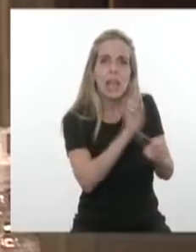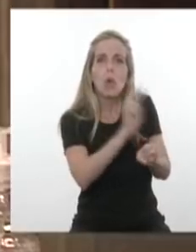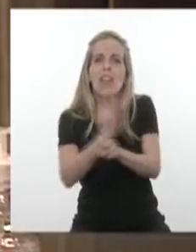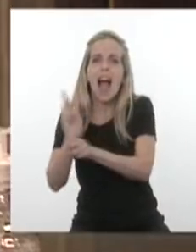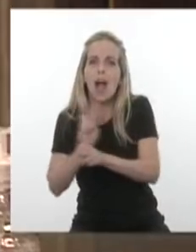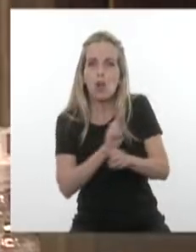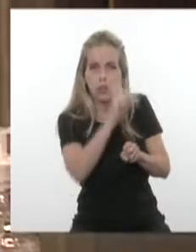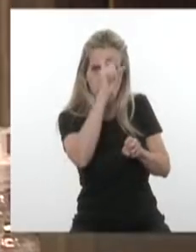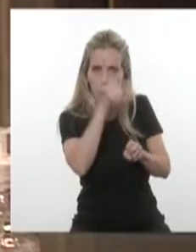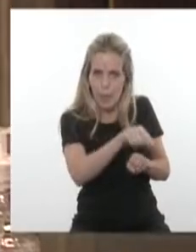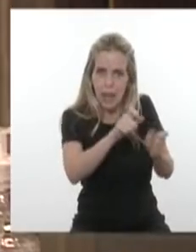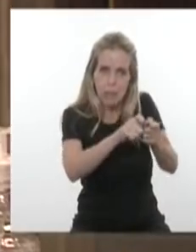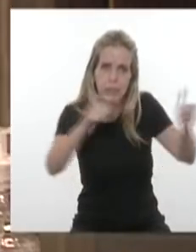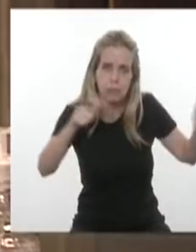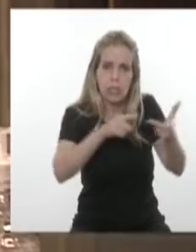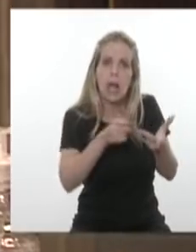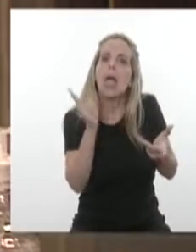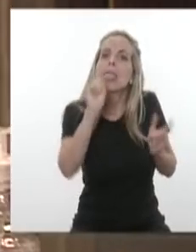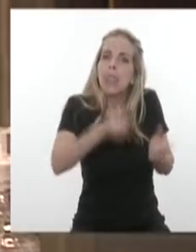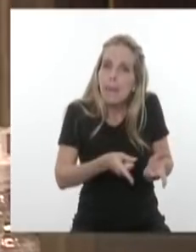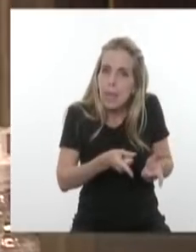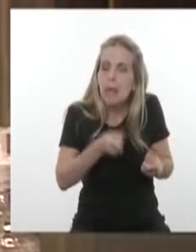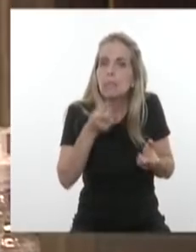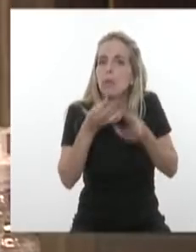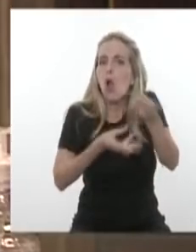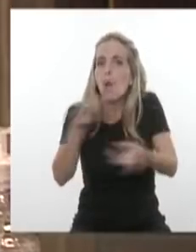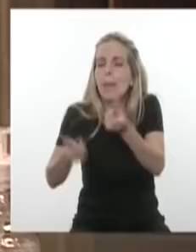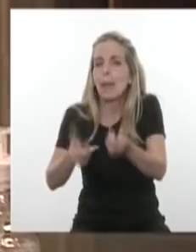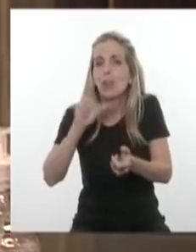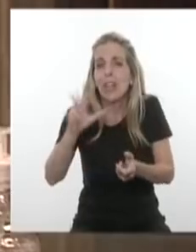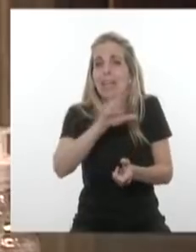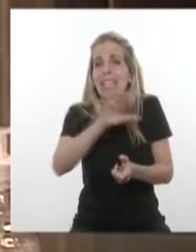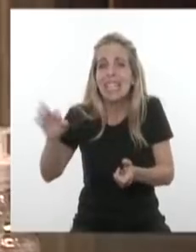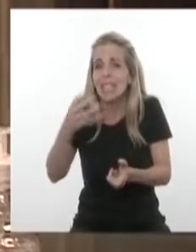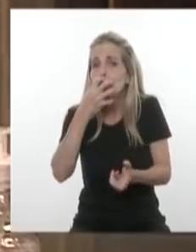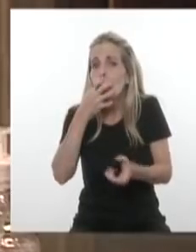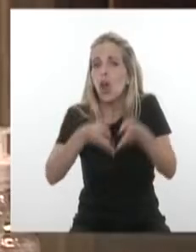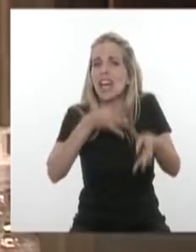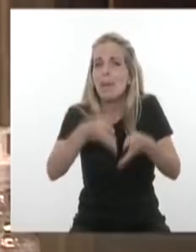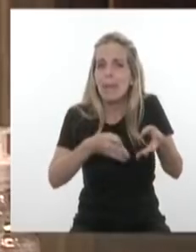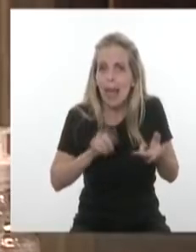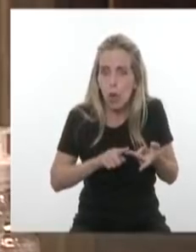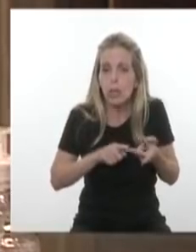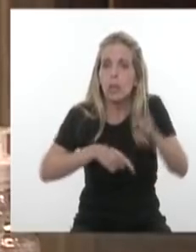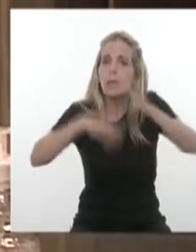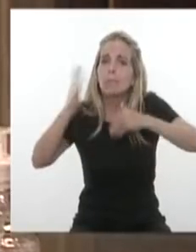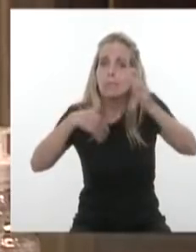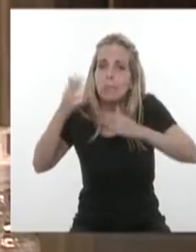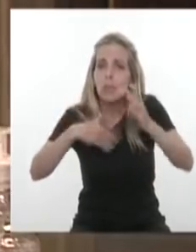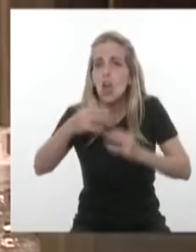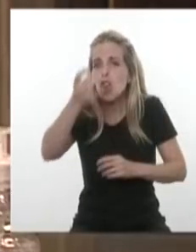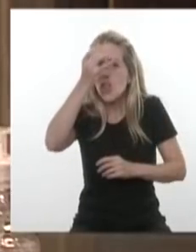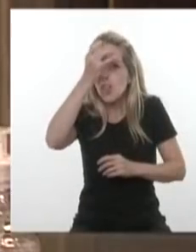incorporamos 3300 respiradores hicimos 12 hospitales modulares